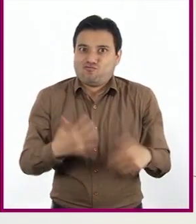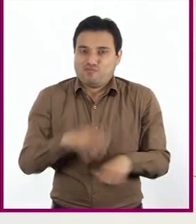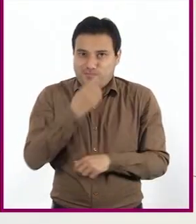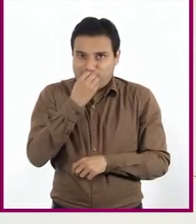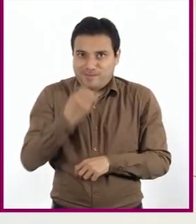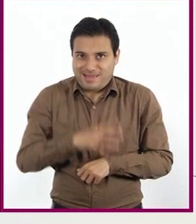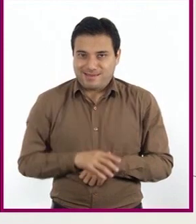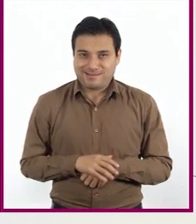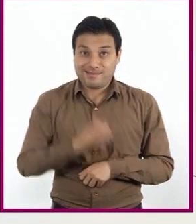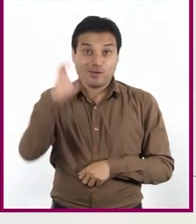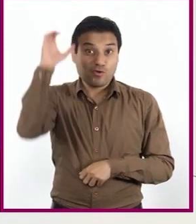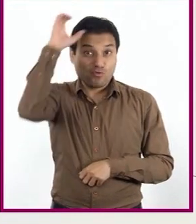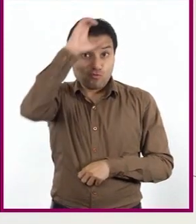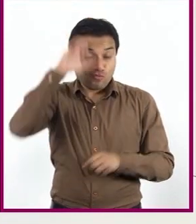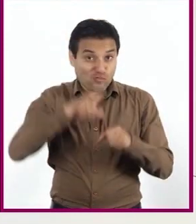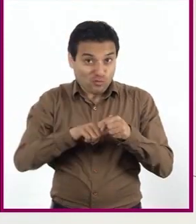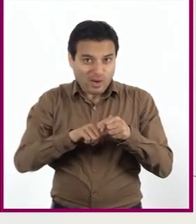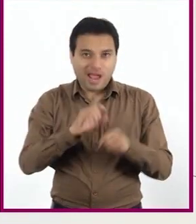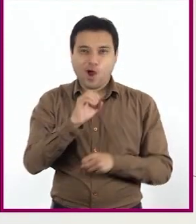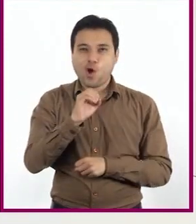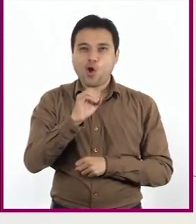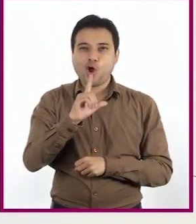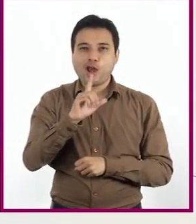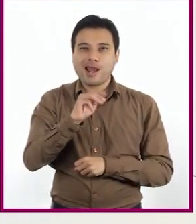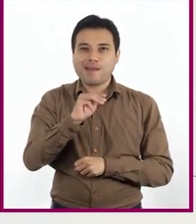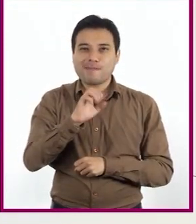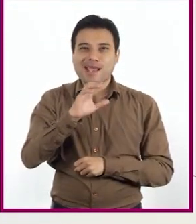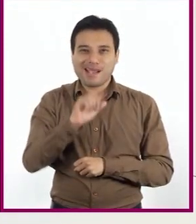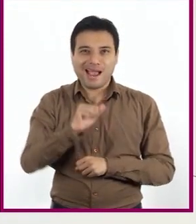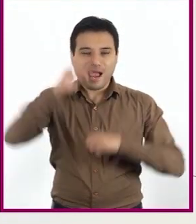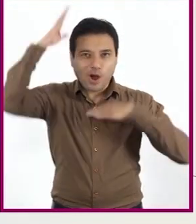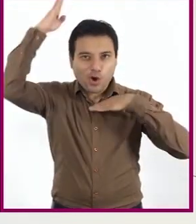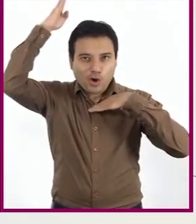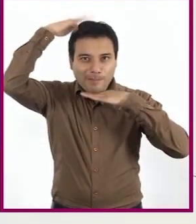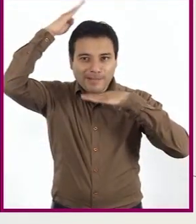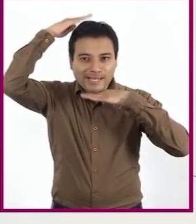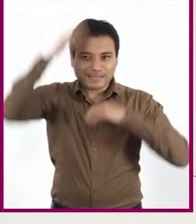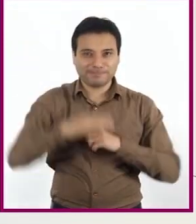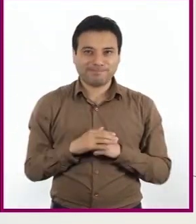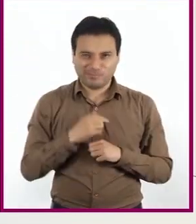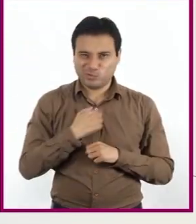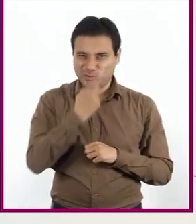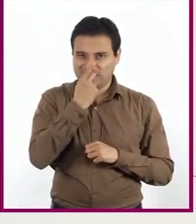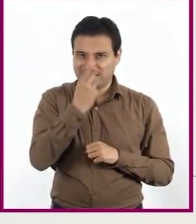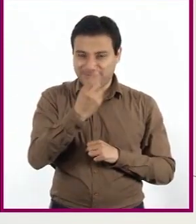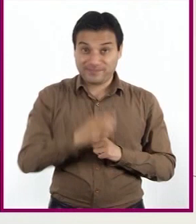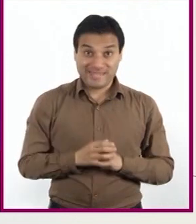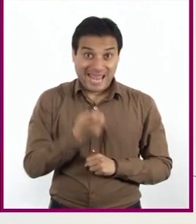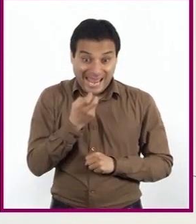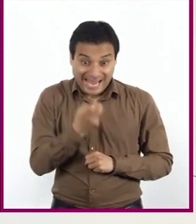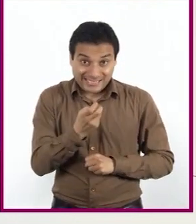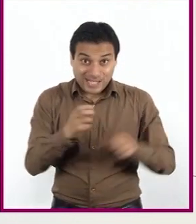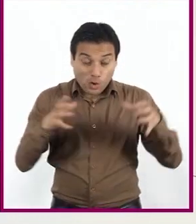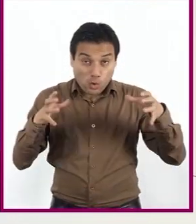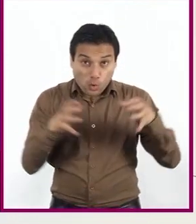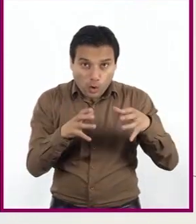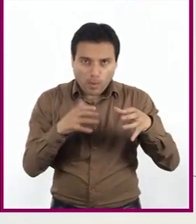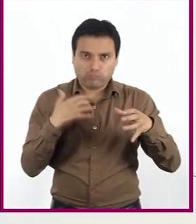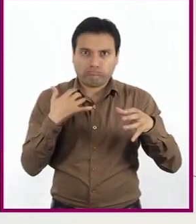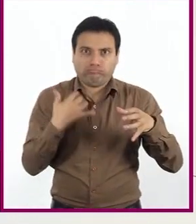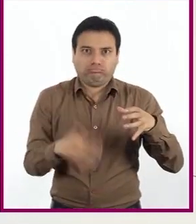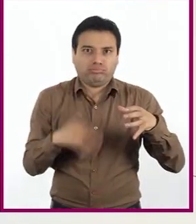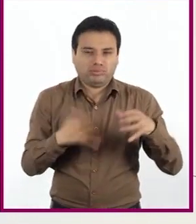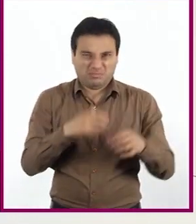olmeca. Así es. Hablamos de cómo esta antigua civilización hoy nos representa